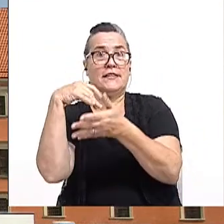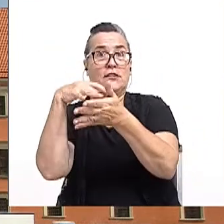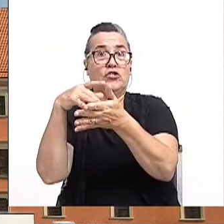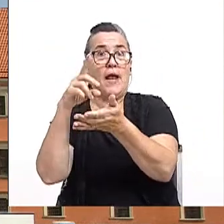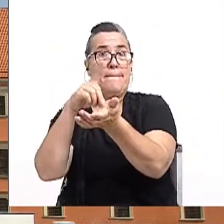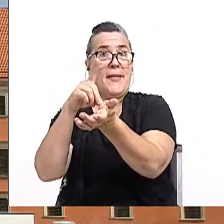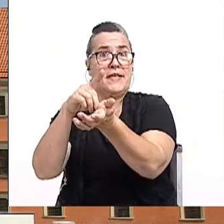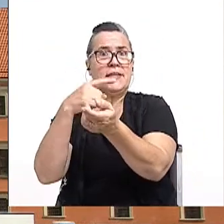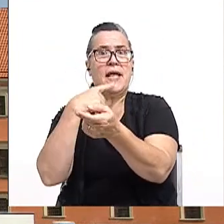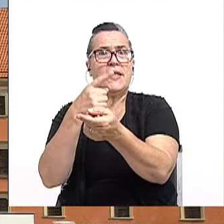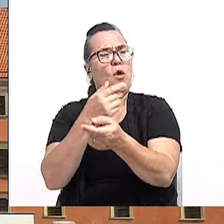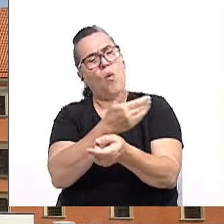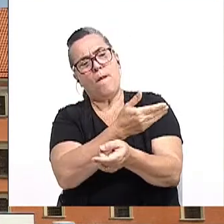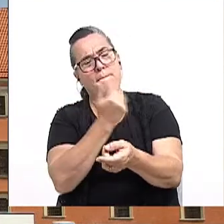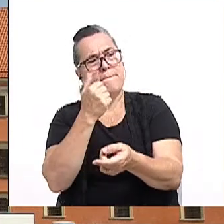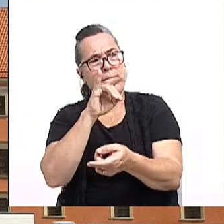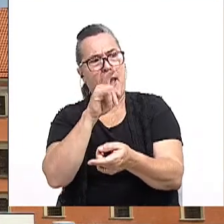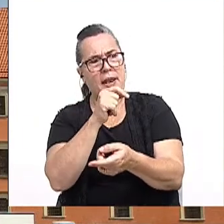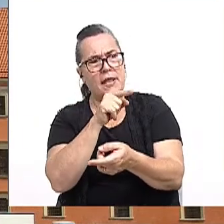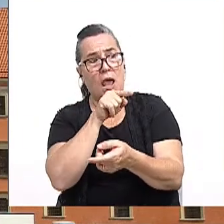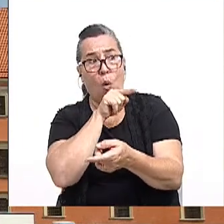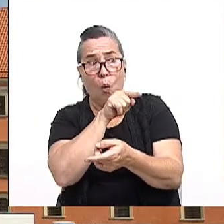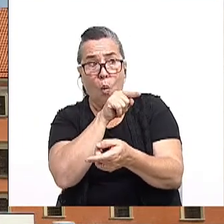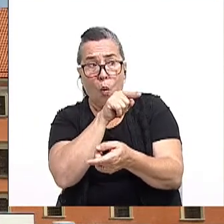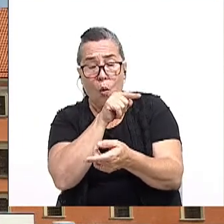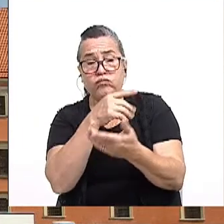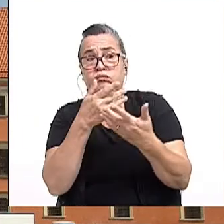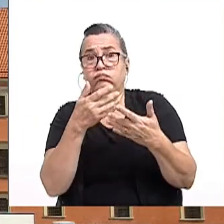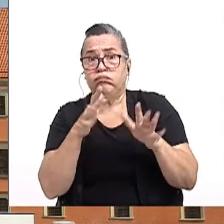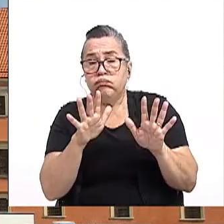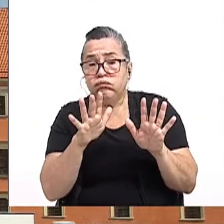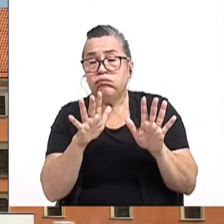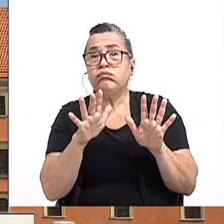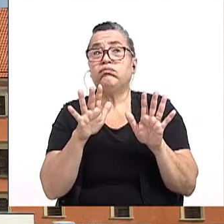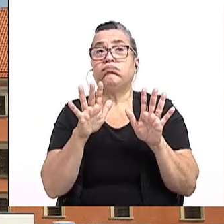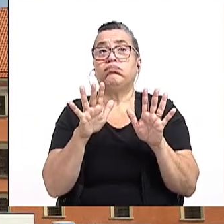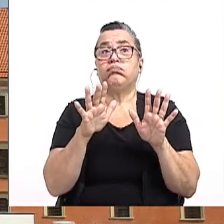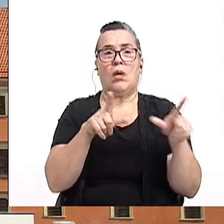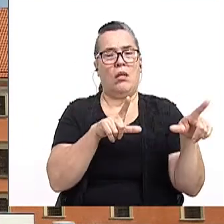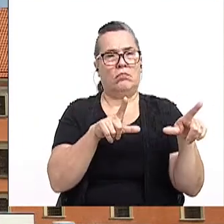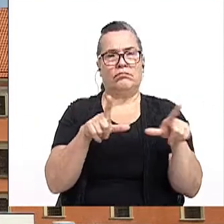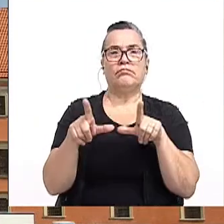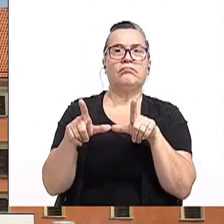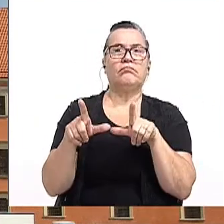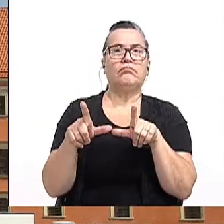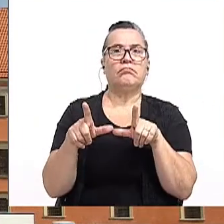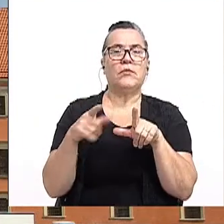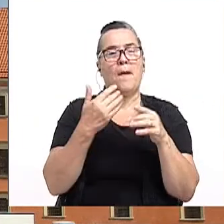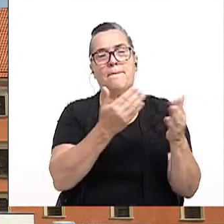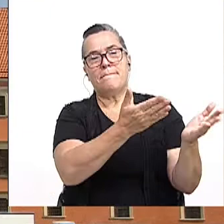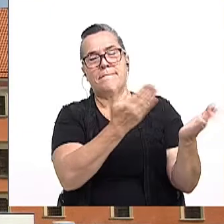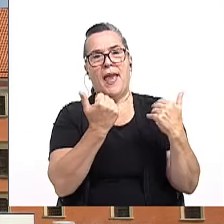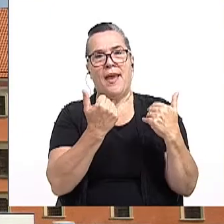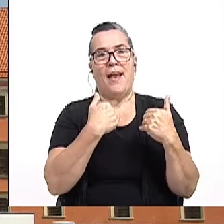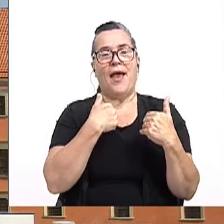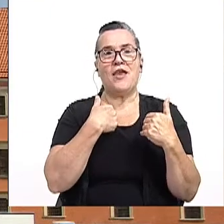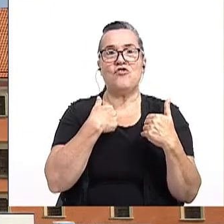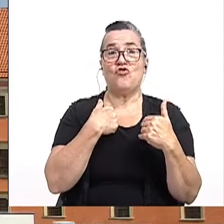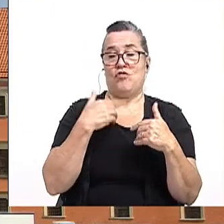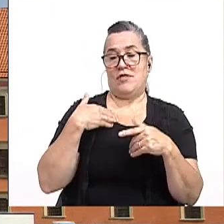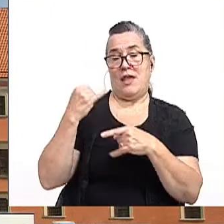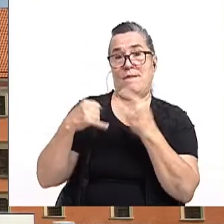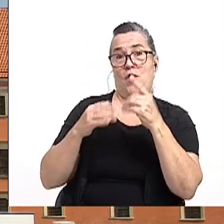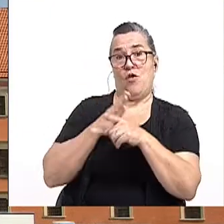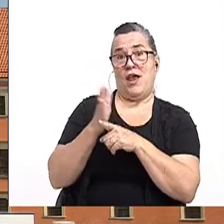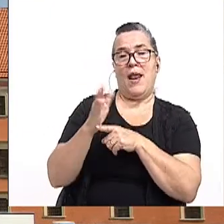le dijo: María, cuando usted ya esté preparada, se va a venir, y yo haya terminado la carrera, se va a